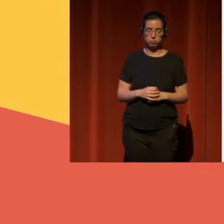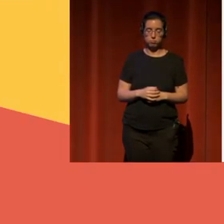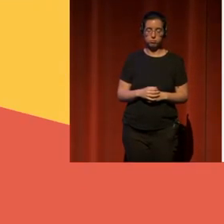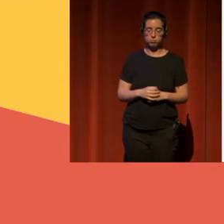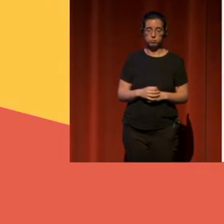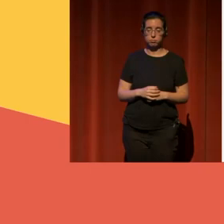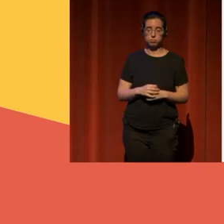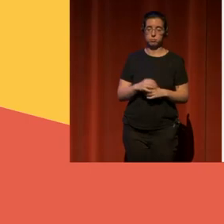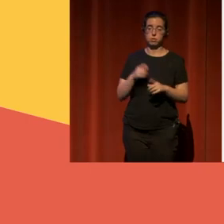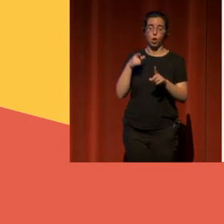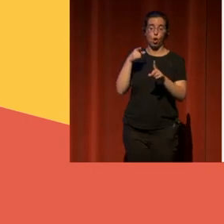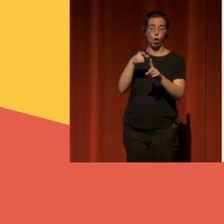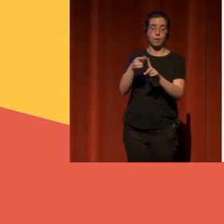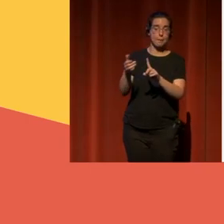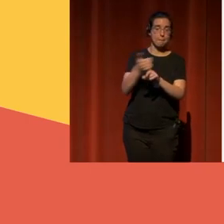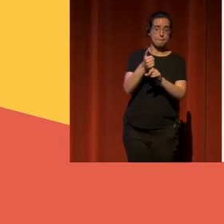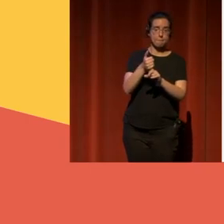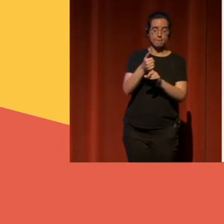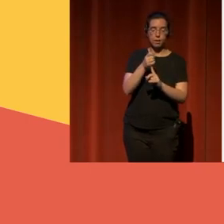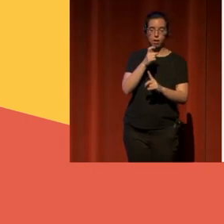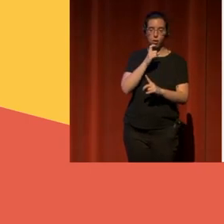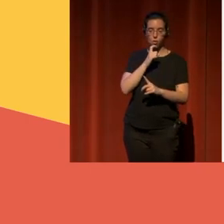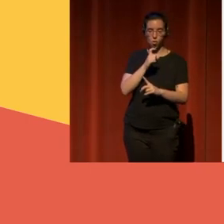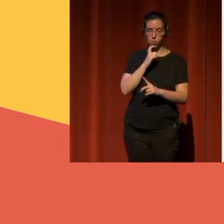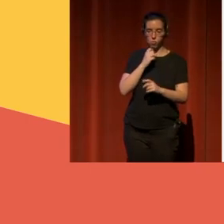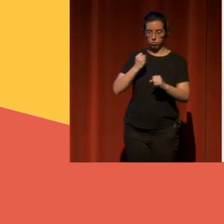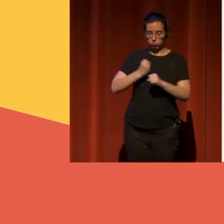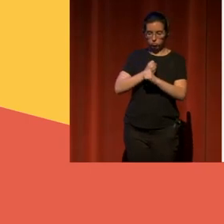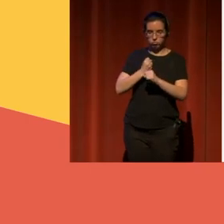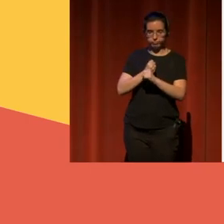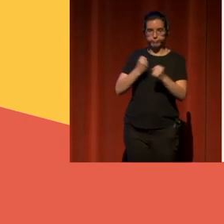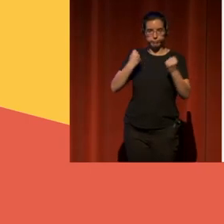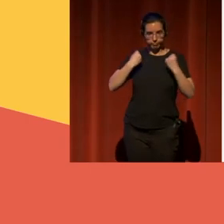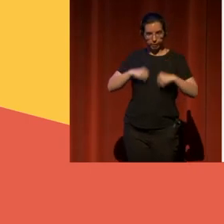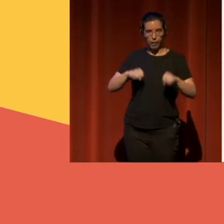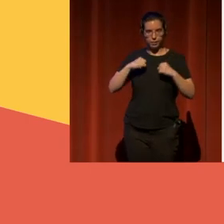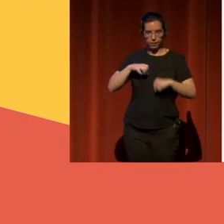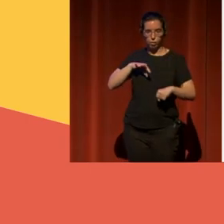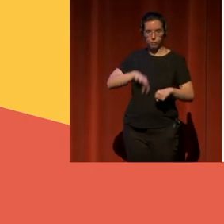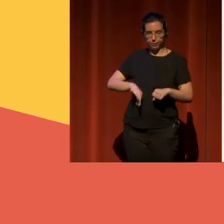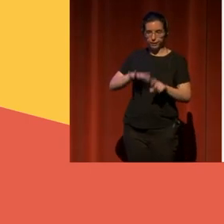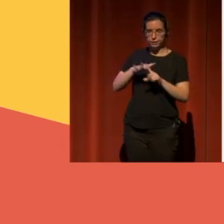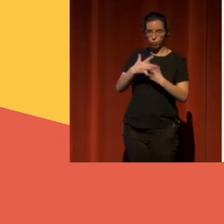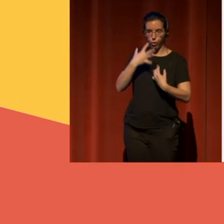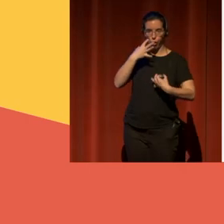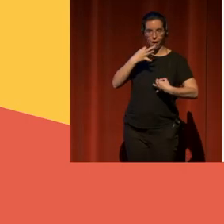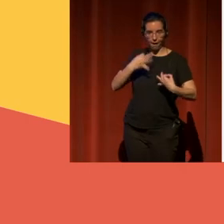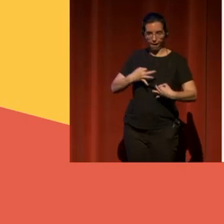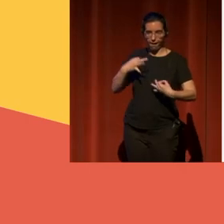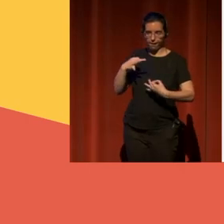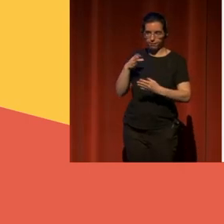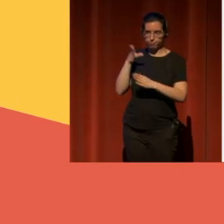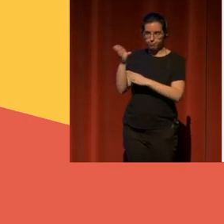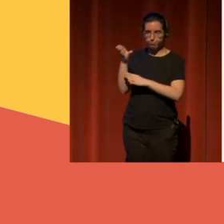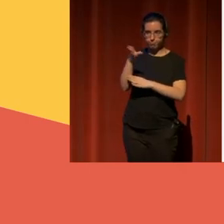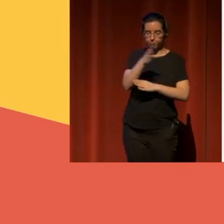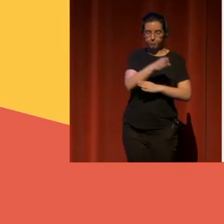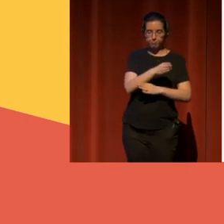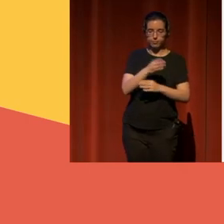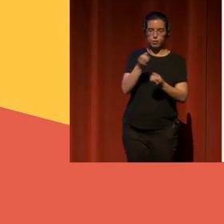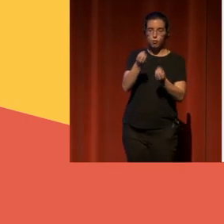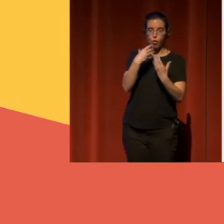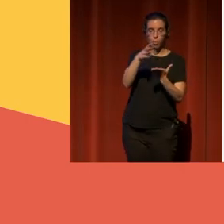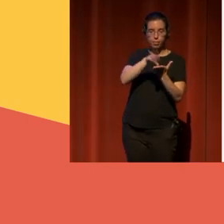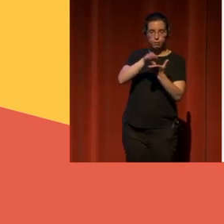Para lograr el objetivo propuesto, se ha trabajado sobre la práctica profesional, sobre casos reales, rastreando la información relevante a través